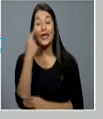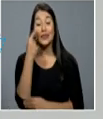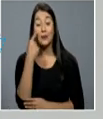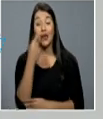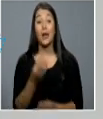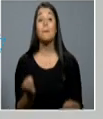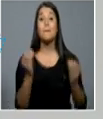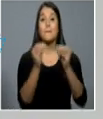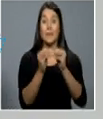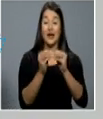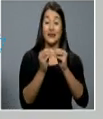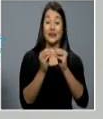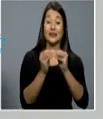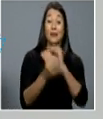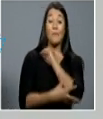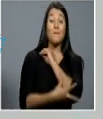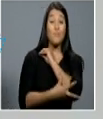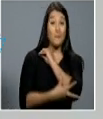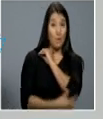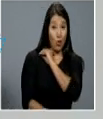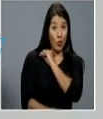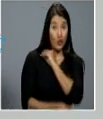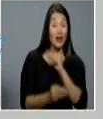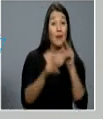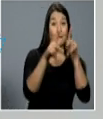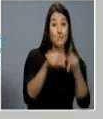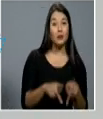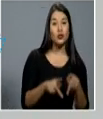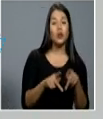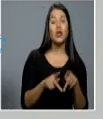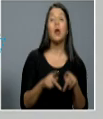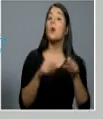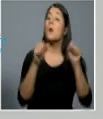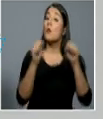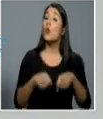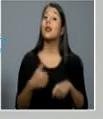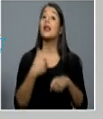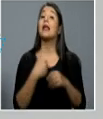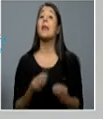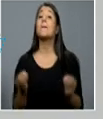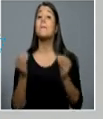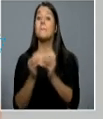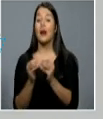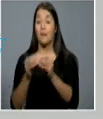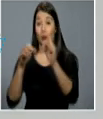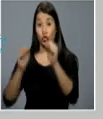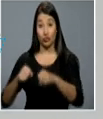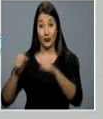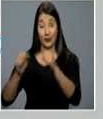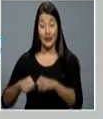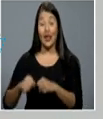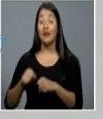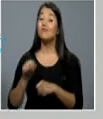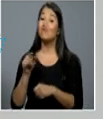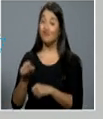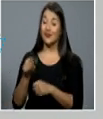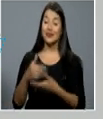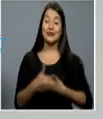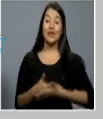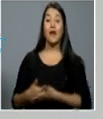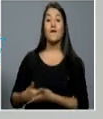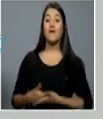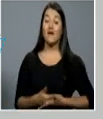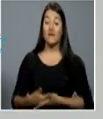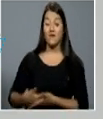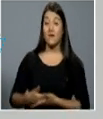pobreza en el hogar, se aumenta la probabilidad de que ese niño, esa niña,